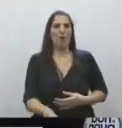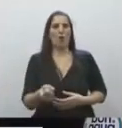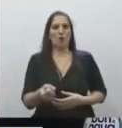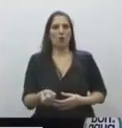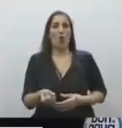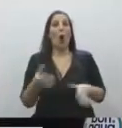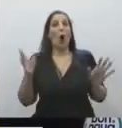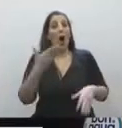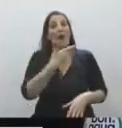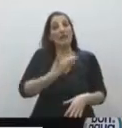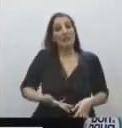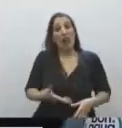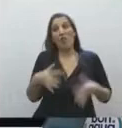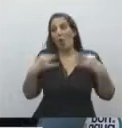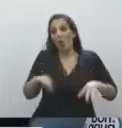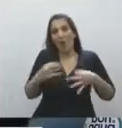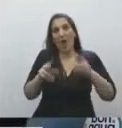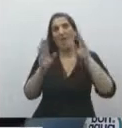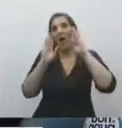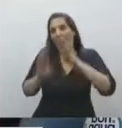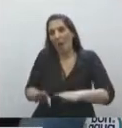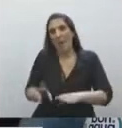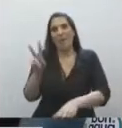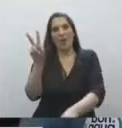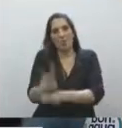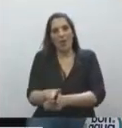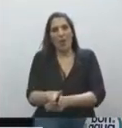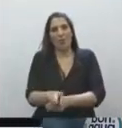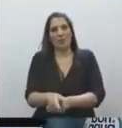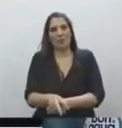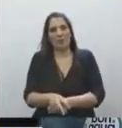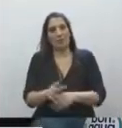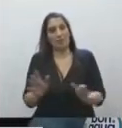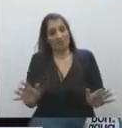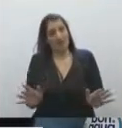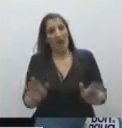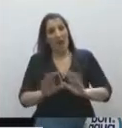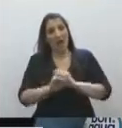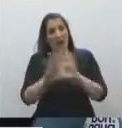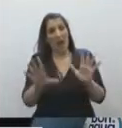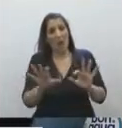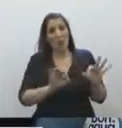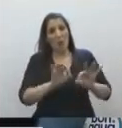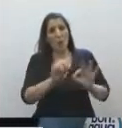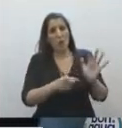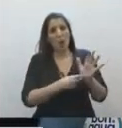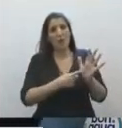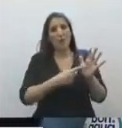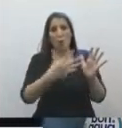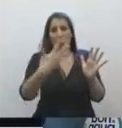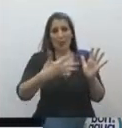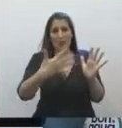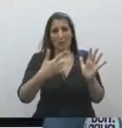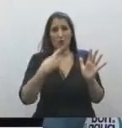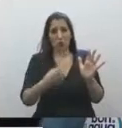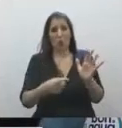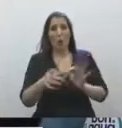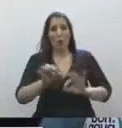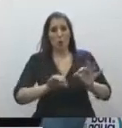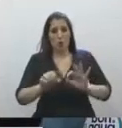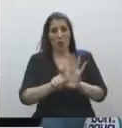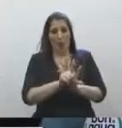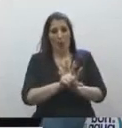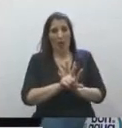¿no? Y junto a ese puñado de senadores que la verdad que dieron vuelta a algo que era imposible, ¿no? Solamente un milagro